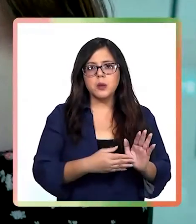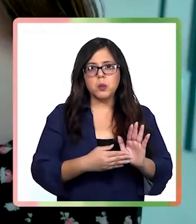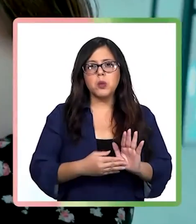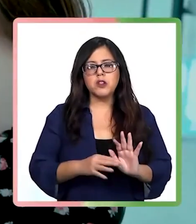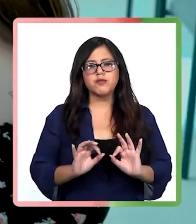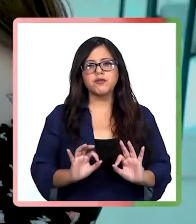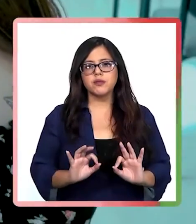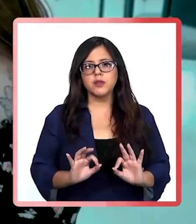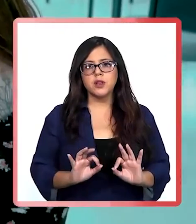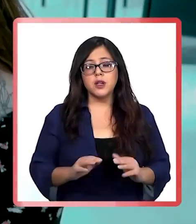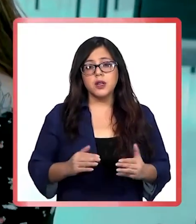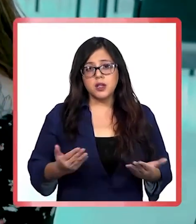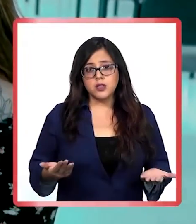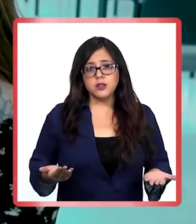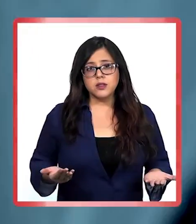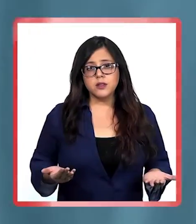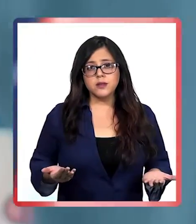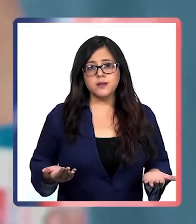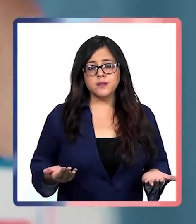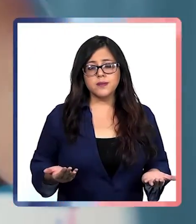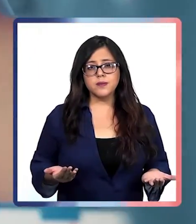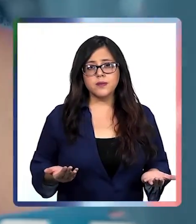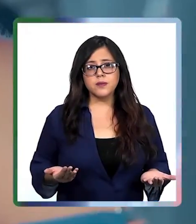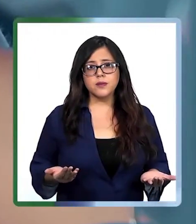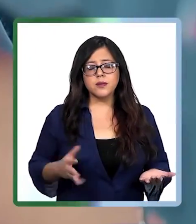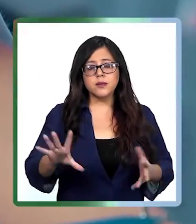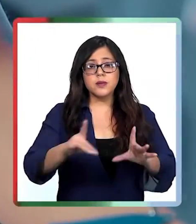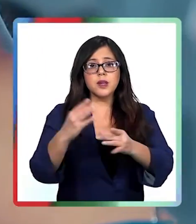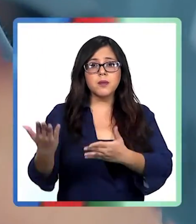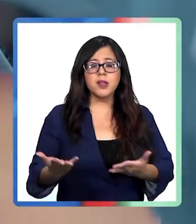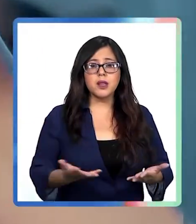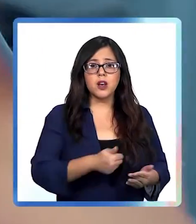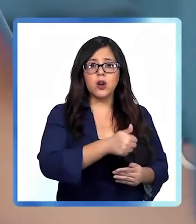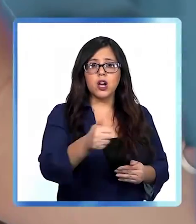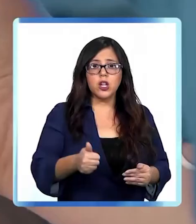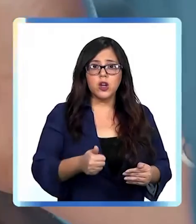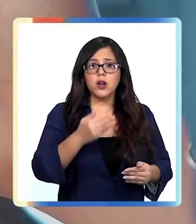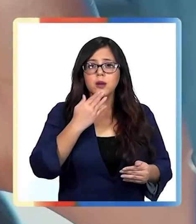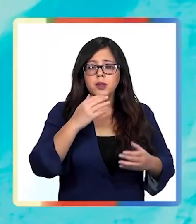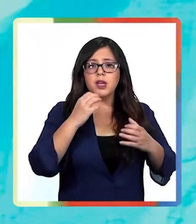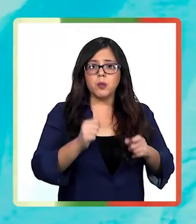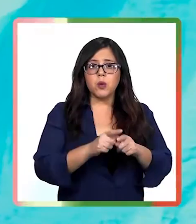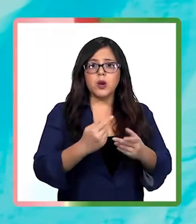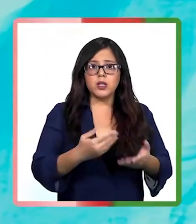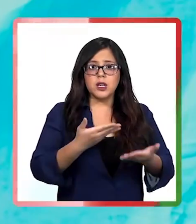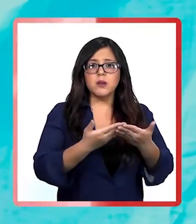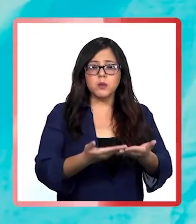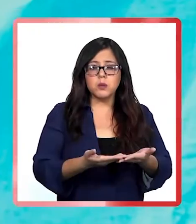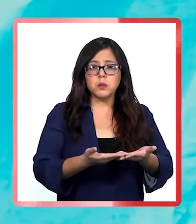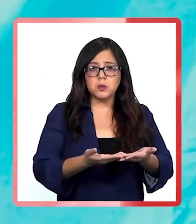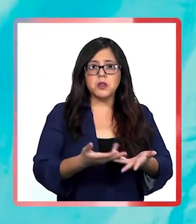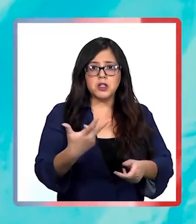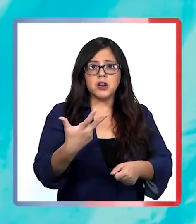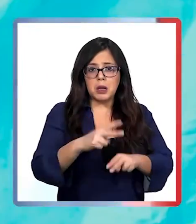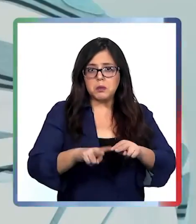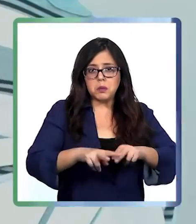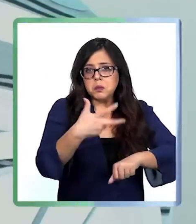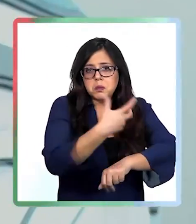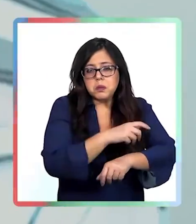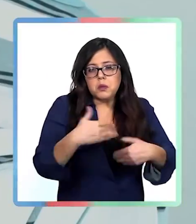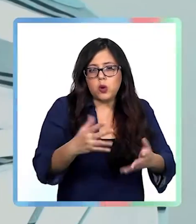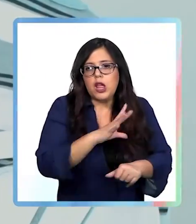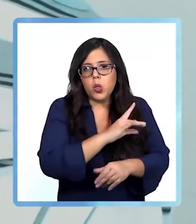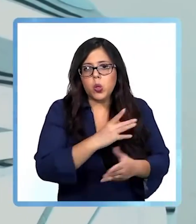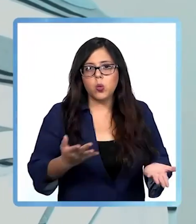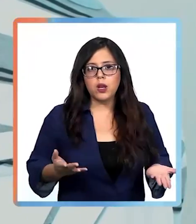muy buena herramienta. Así es que yo de todas maneras invitarlos y animarlos a que se vacunen, aunque tengan esas molestias. Sí, y